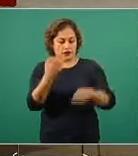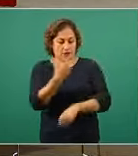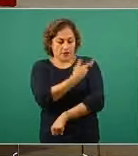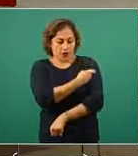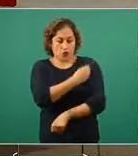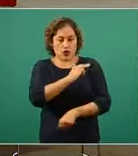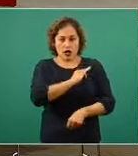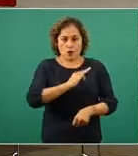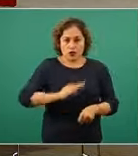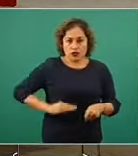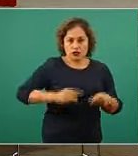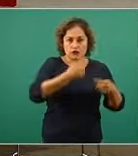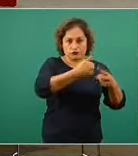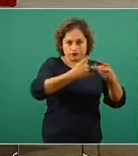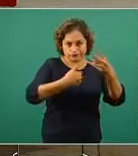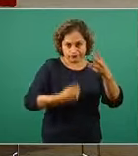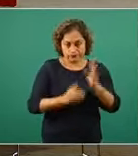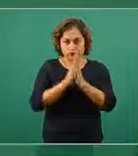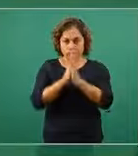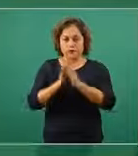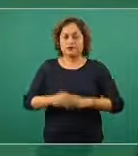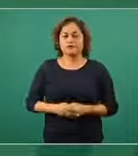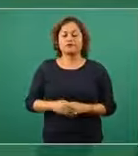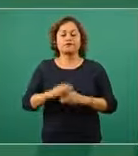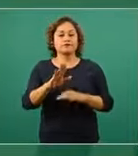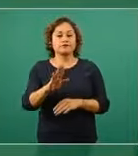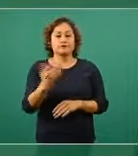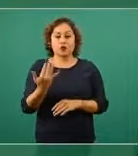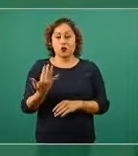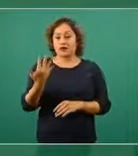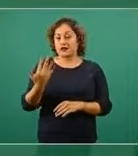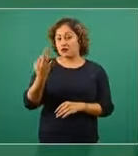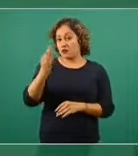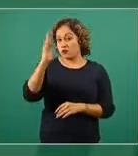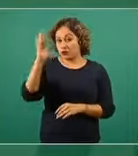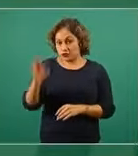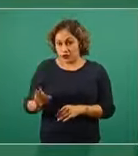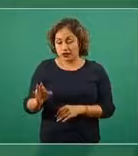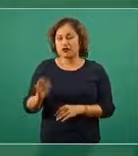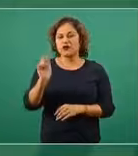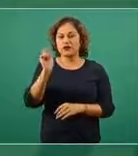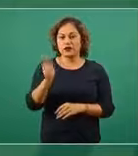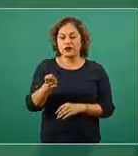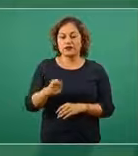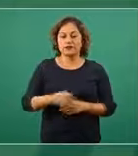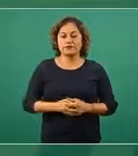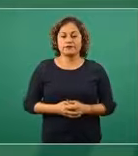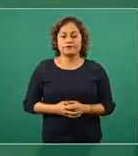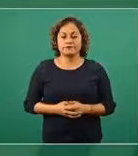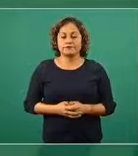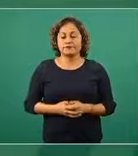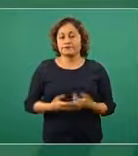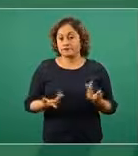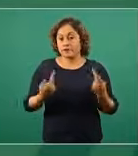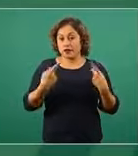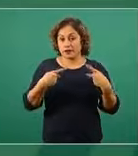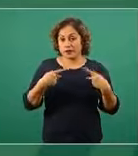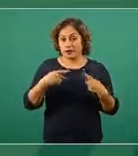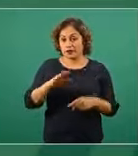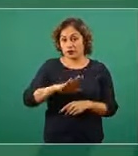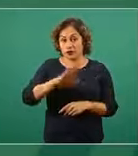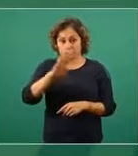Ok, en el caso del 55%, en realidad hacemos referencia a que el 55% de las desafortunadas defunciones